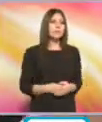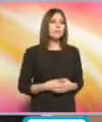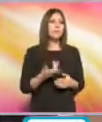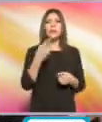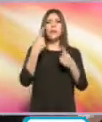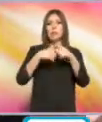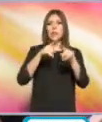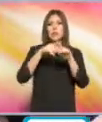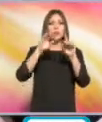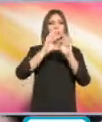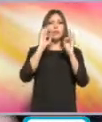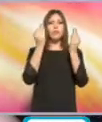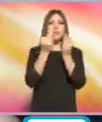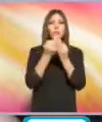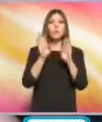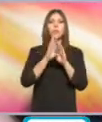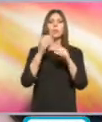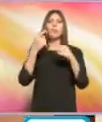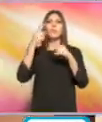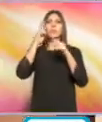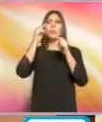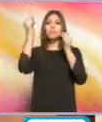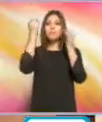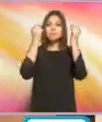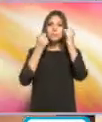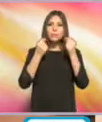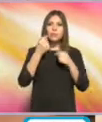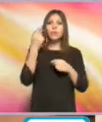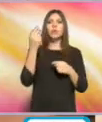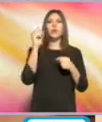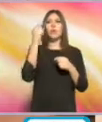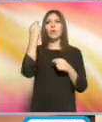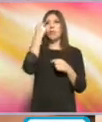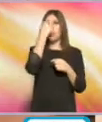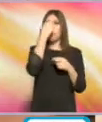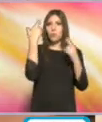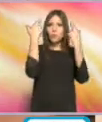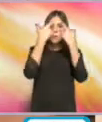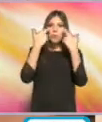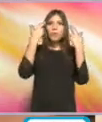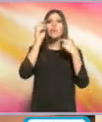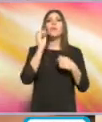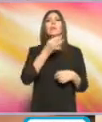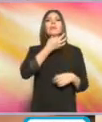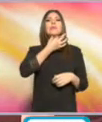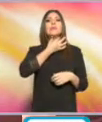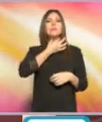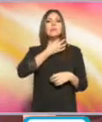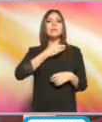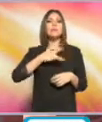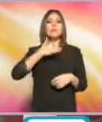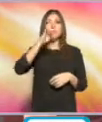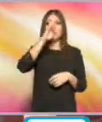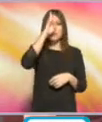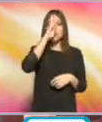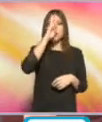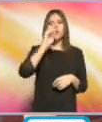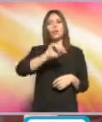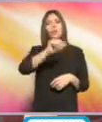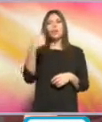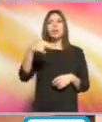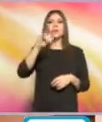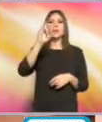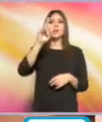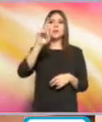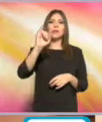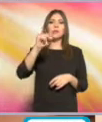Exactamente. te cierra la garganta, etcétera, ¿no? El los ojo ojos, rojo. etcétera, ¿verdad? Ok. Sí, como rinitis alérgica, que es Ajá. una de las más frecuentes, Claro. que ¿Y ya la